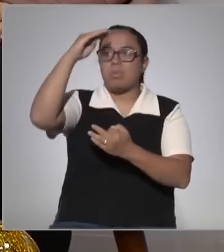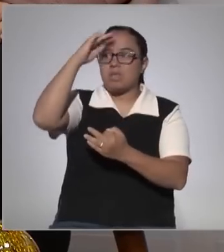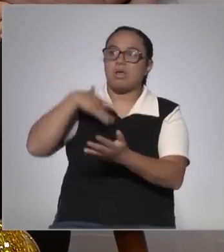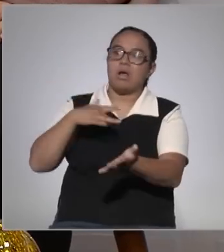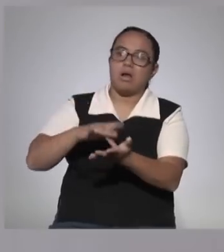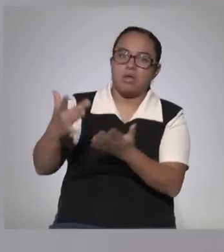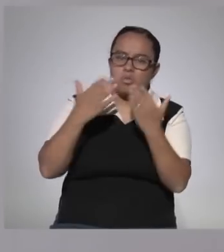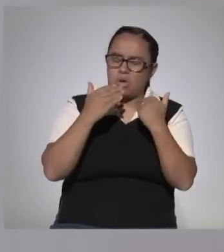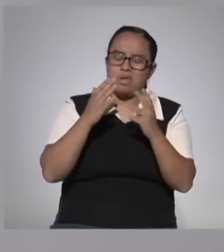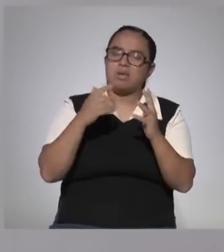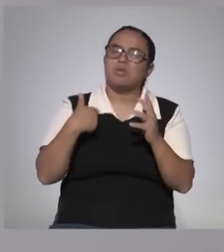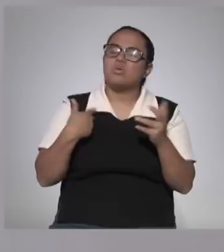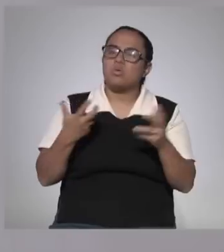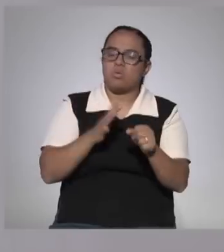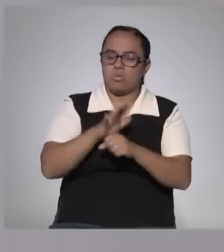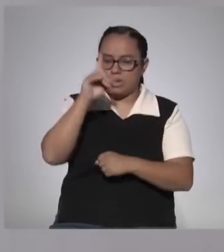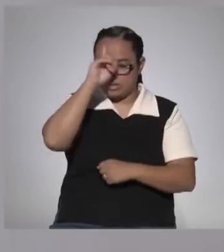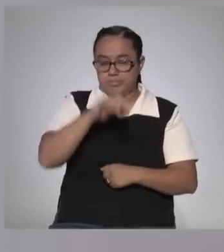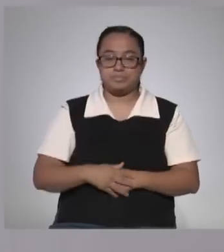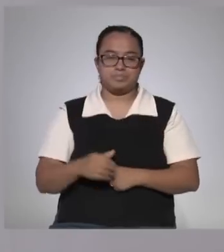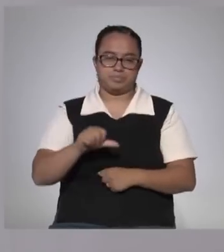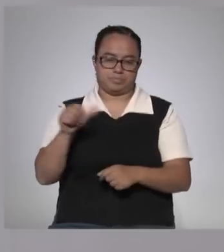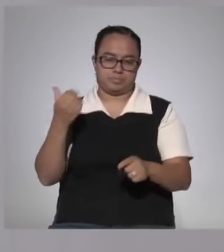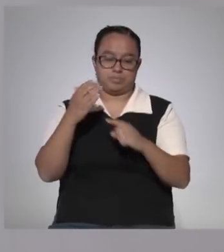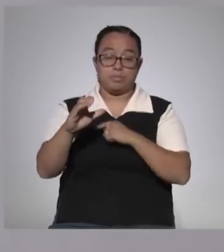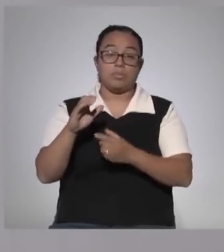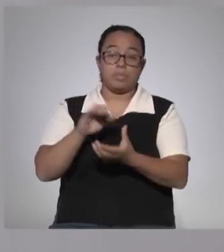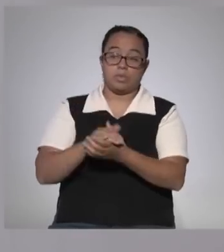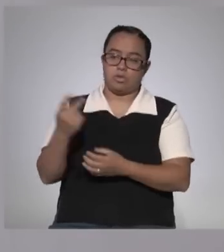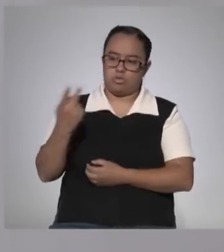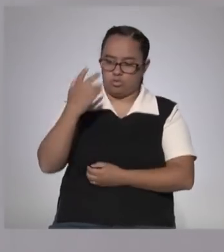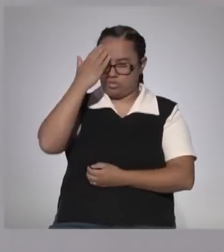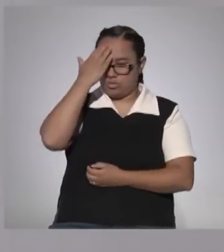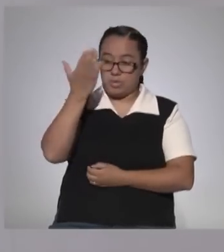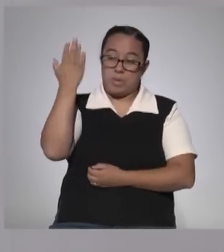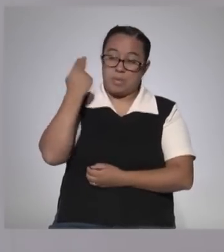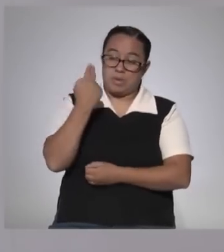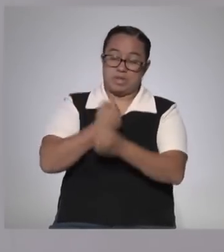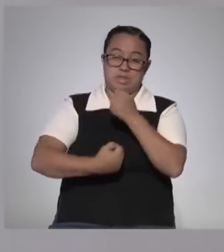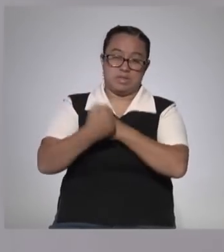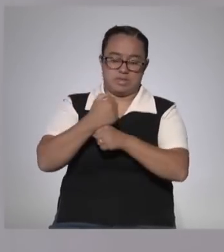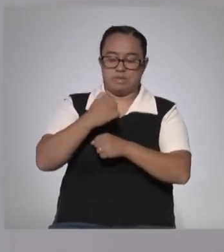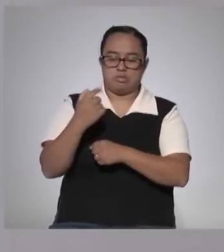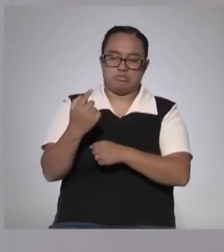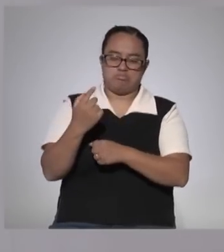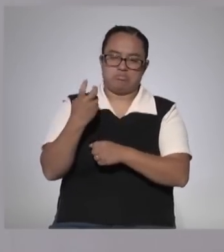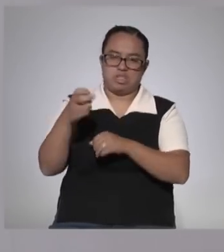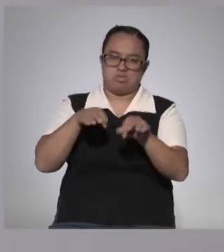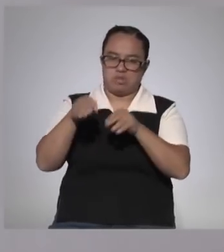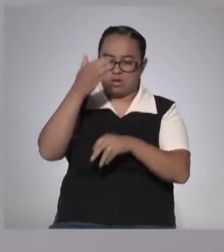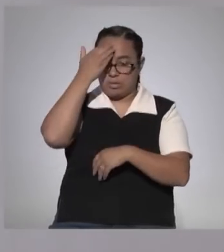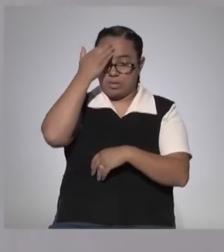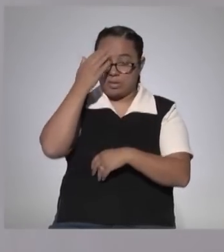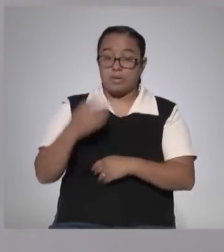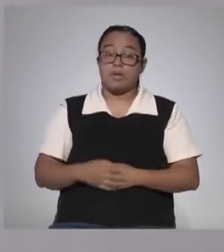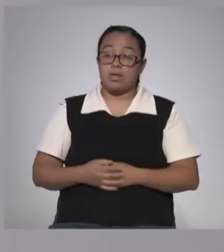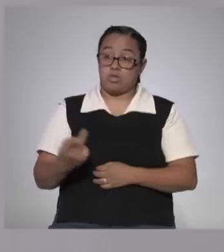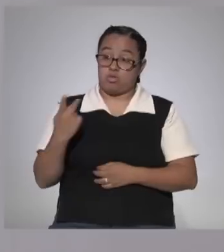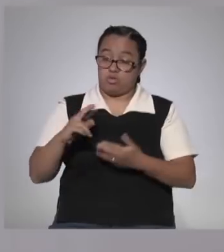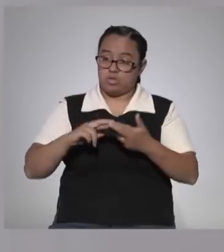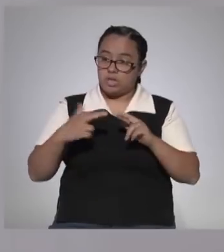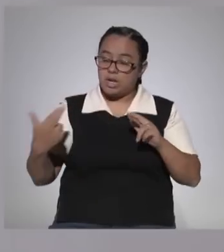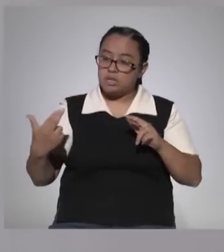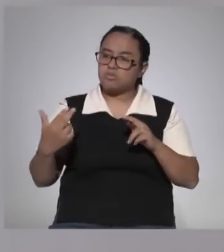esposa y yo nos casamos hace 25 años. Nos conocimos en el trabajo. Creo que sí cambian las relaciones. Por ejemplo, ahora tenemos más tiempo